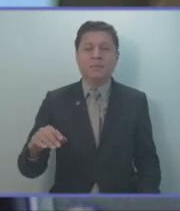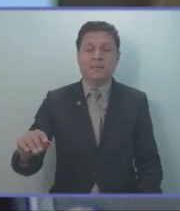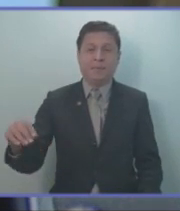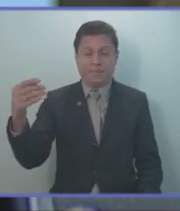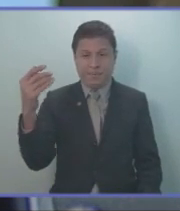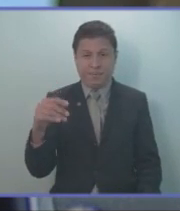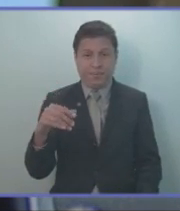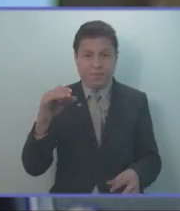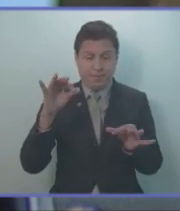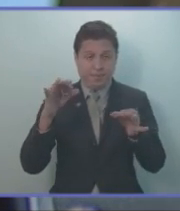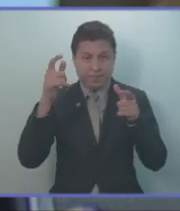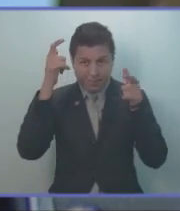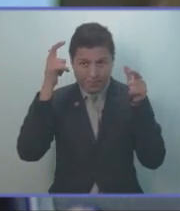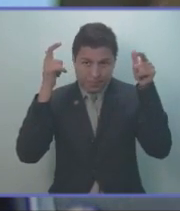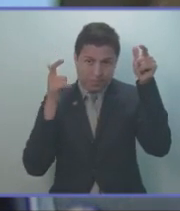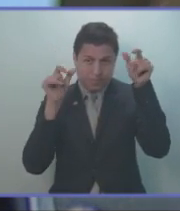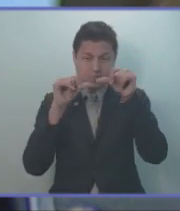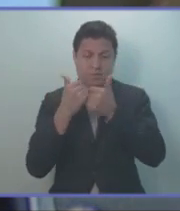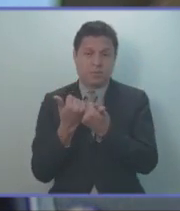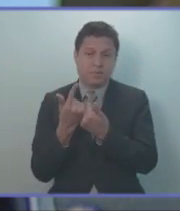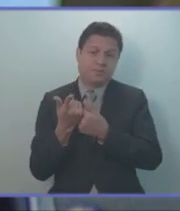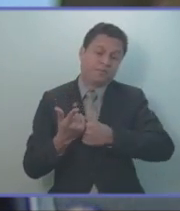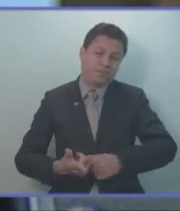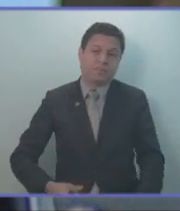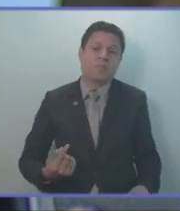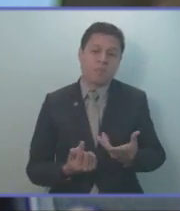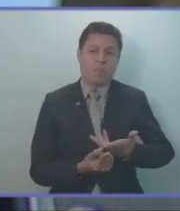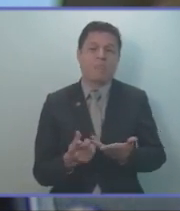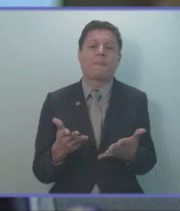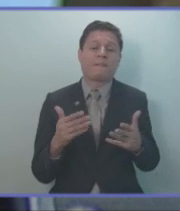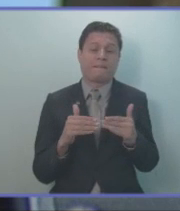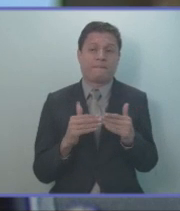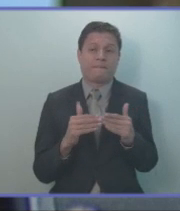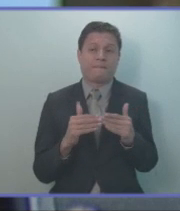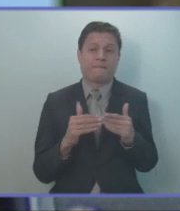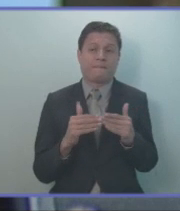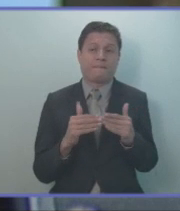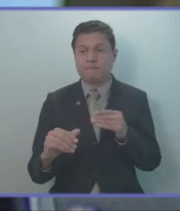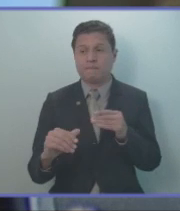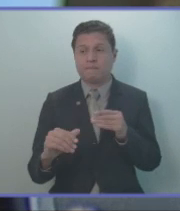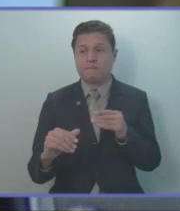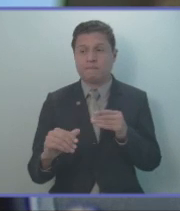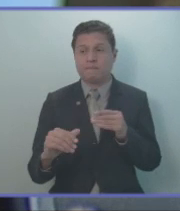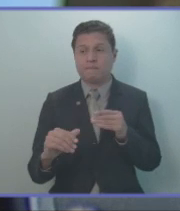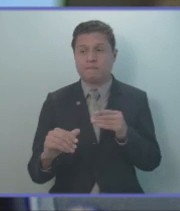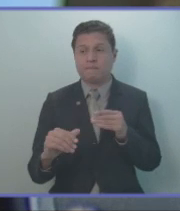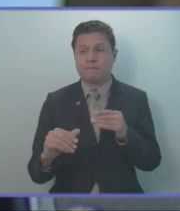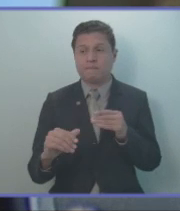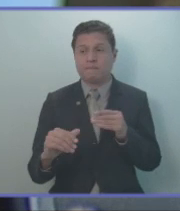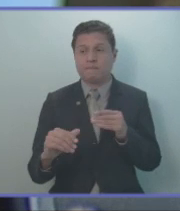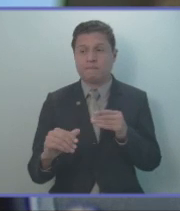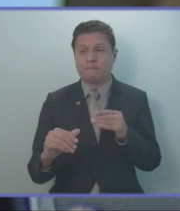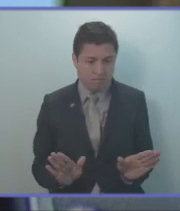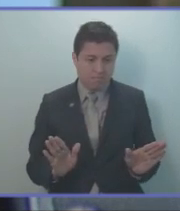mundo y a sus líderes porque termine toda amenaza de